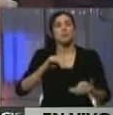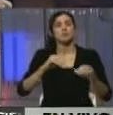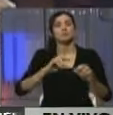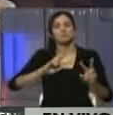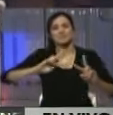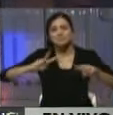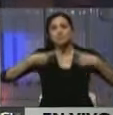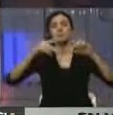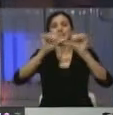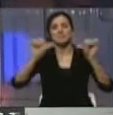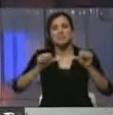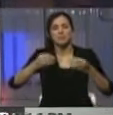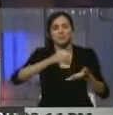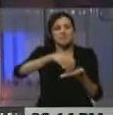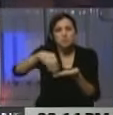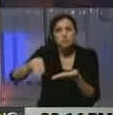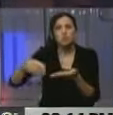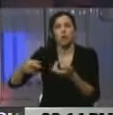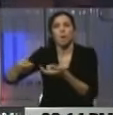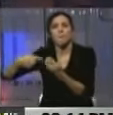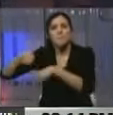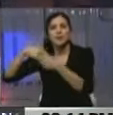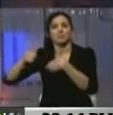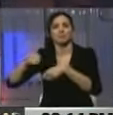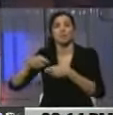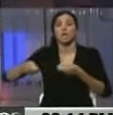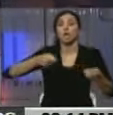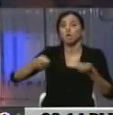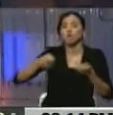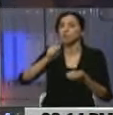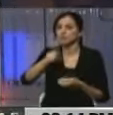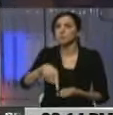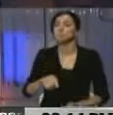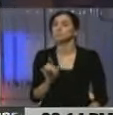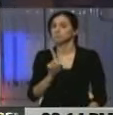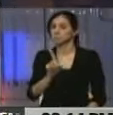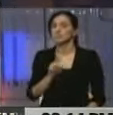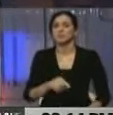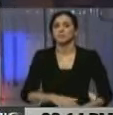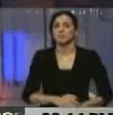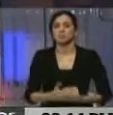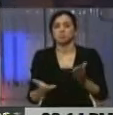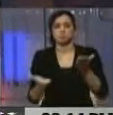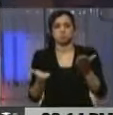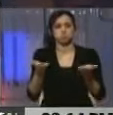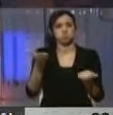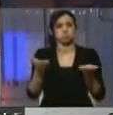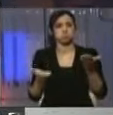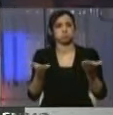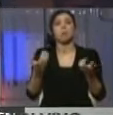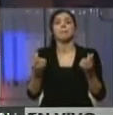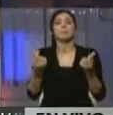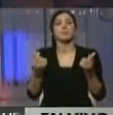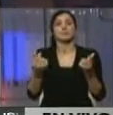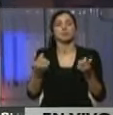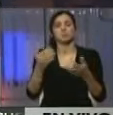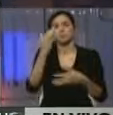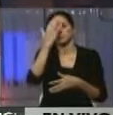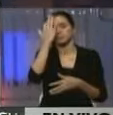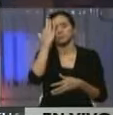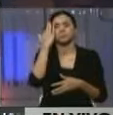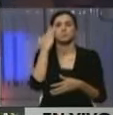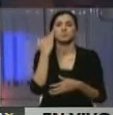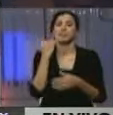distributivos, comercializadores y de regulación y de equilibrio de los precios que